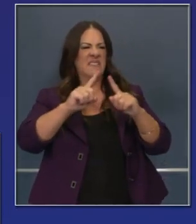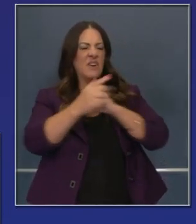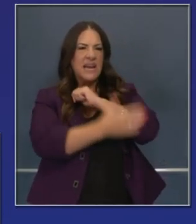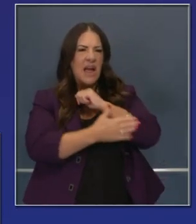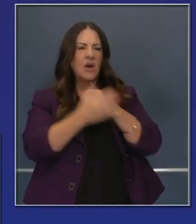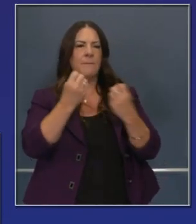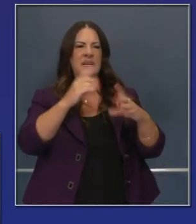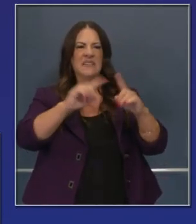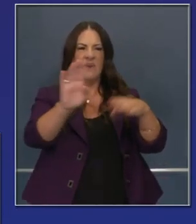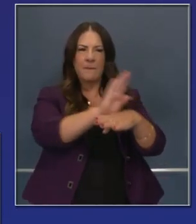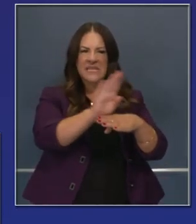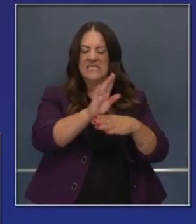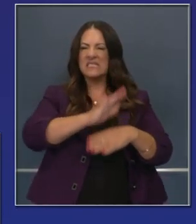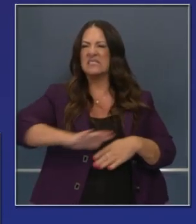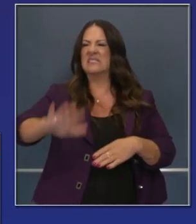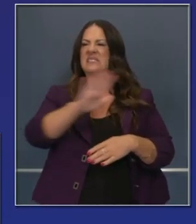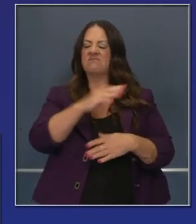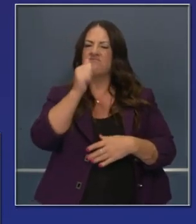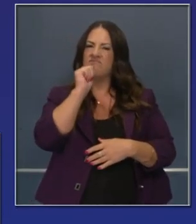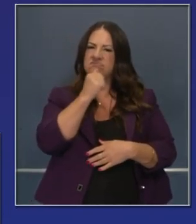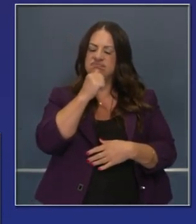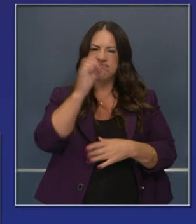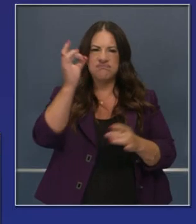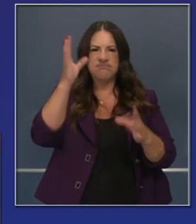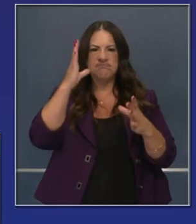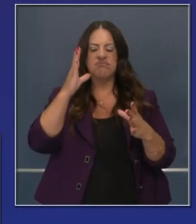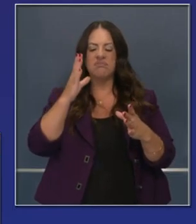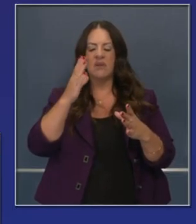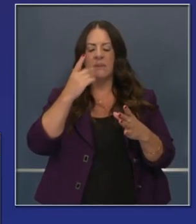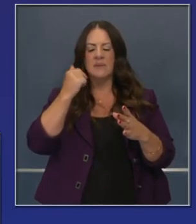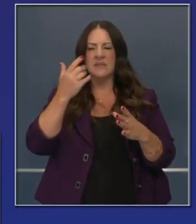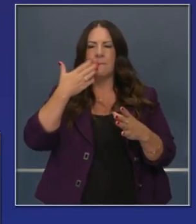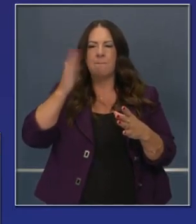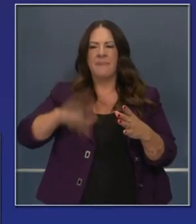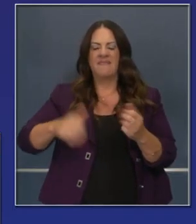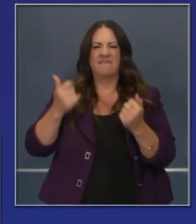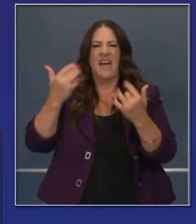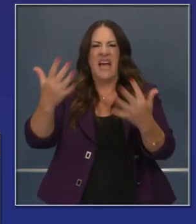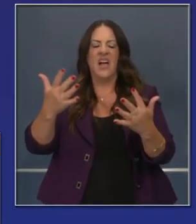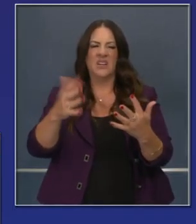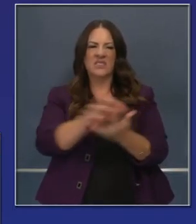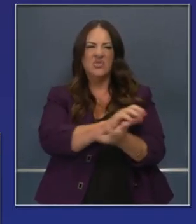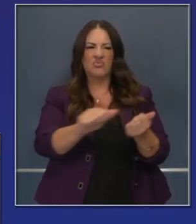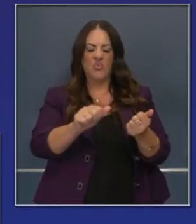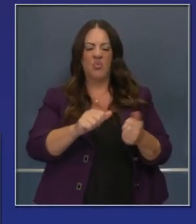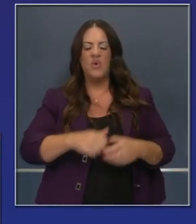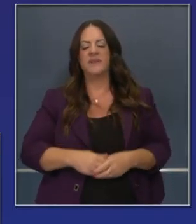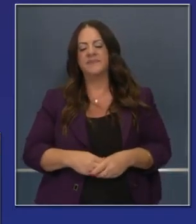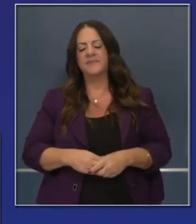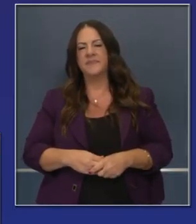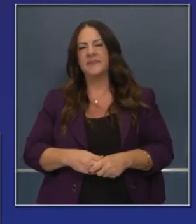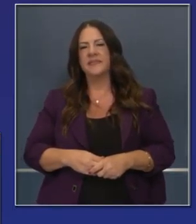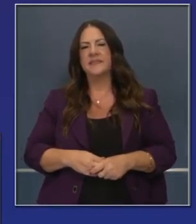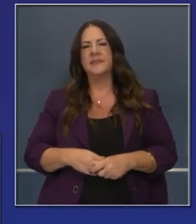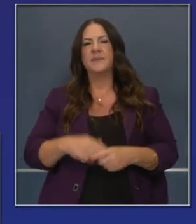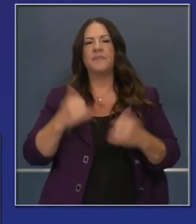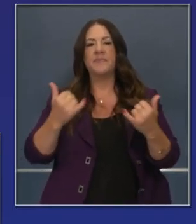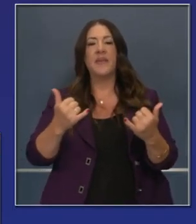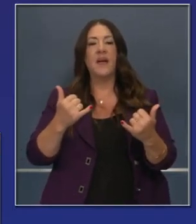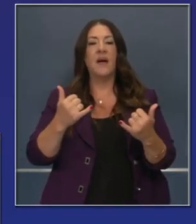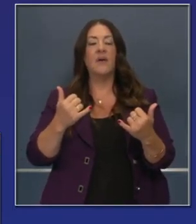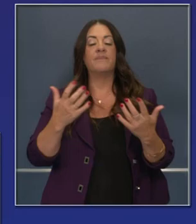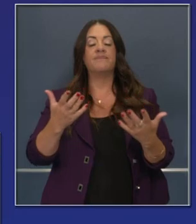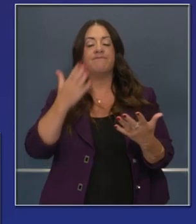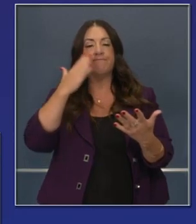y comercios en condados, comunidades destrozadas por algunos de estos otros incendios activos en el estado, hemos pedido